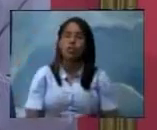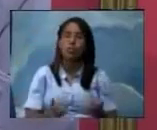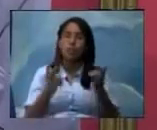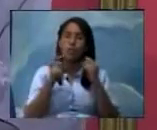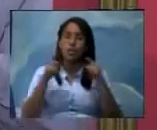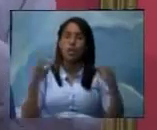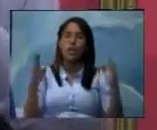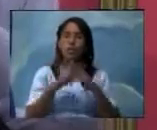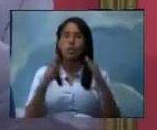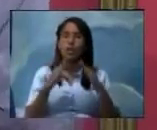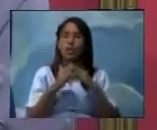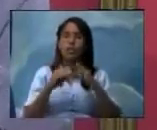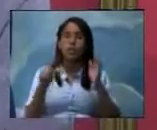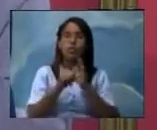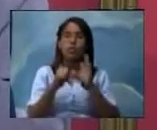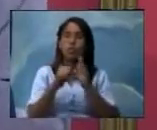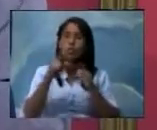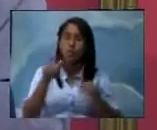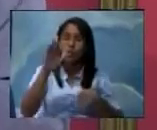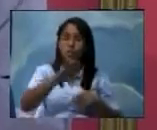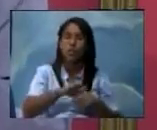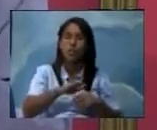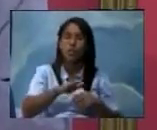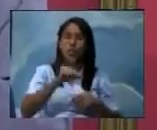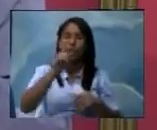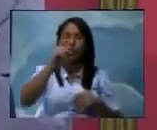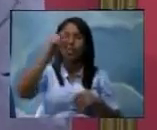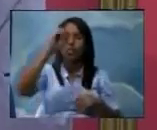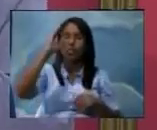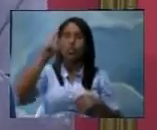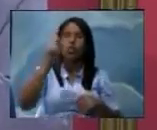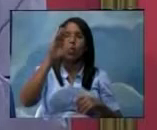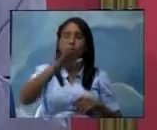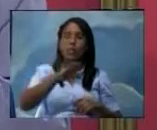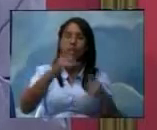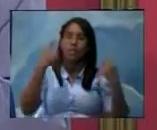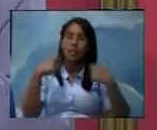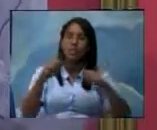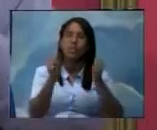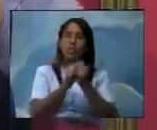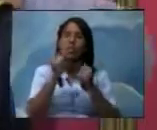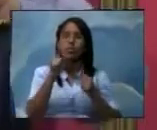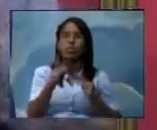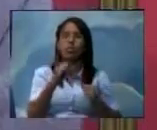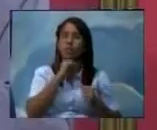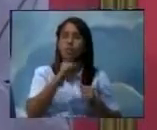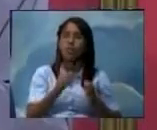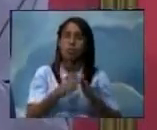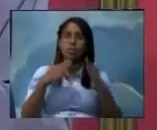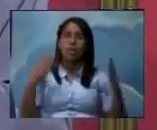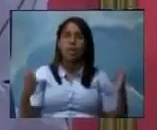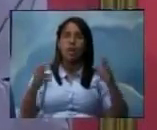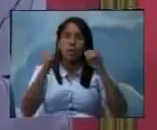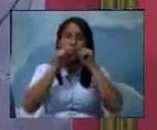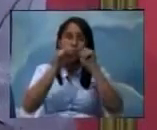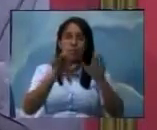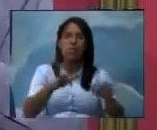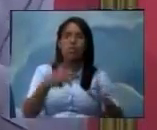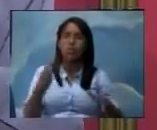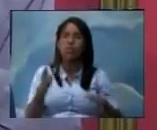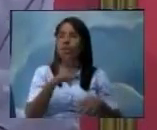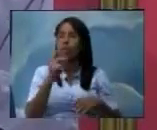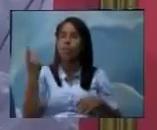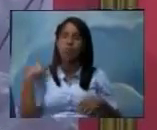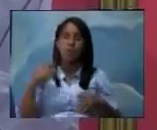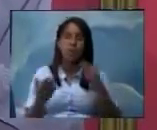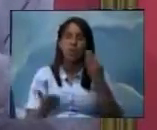vida, a tu casa, donde tú estés conectado, Dios está tratando contigo. Esta es una gran bendición que